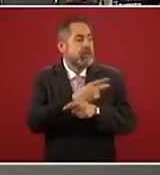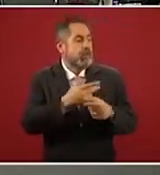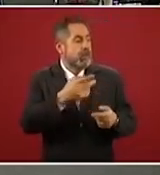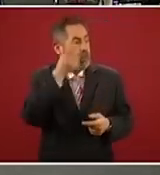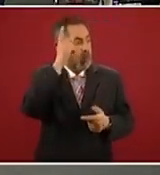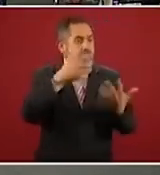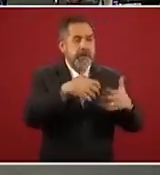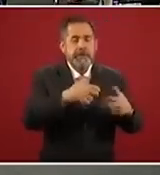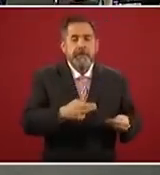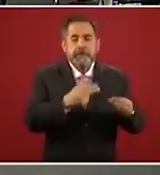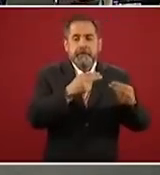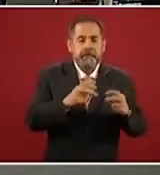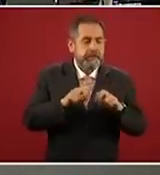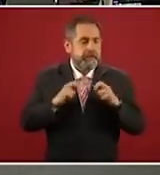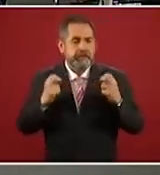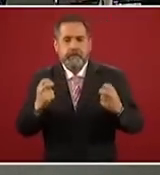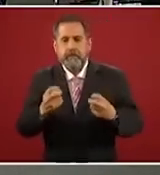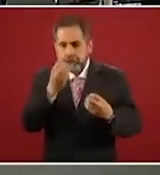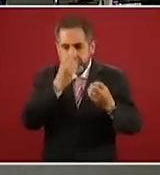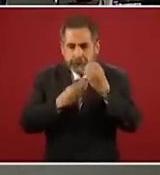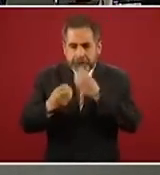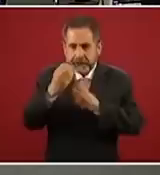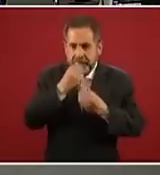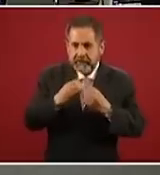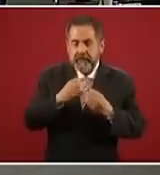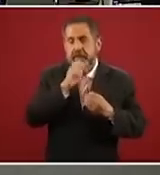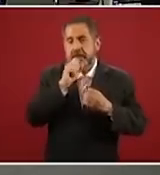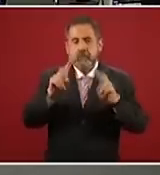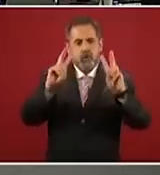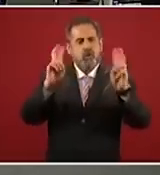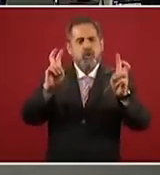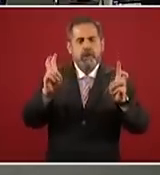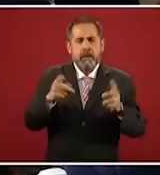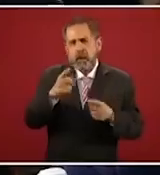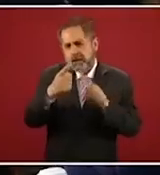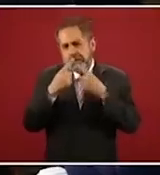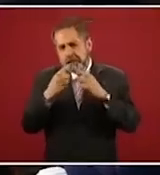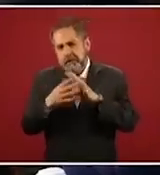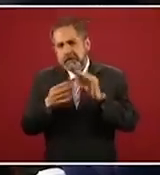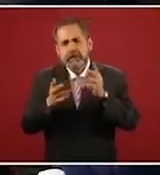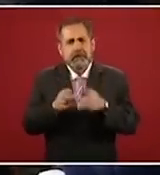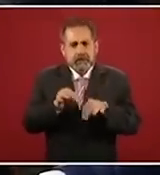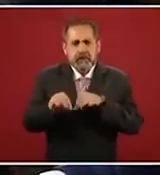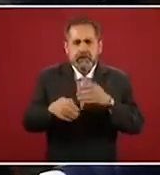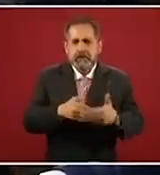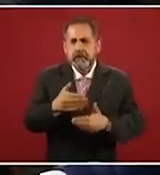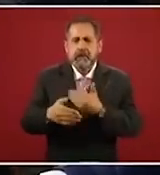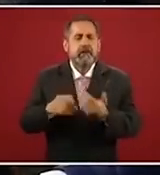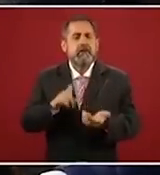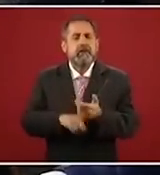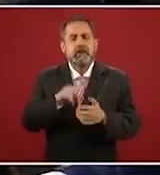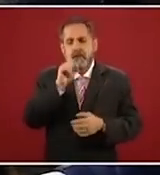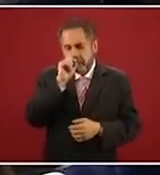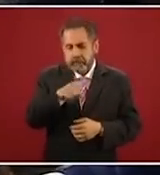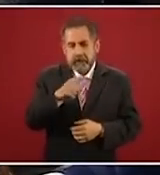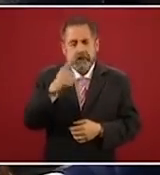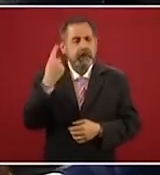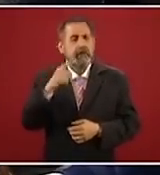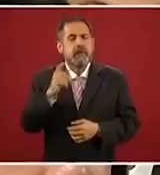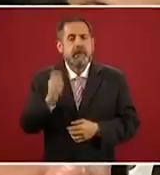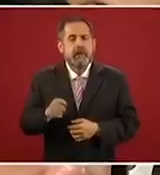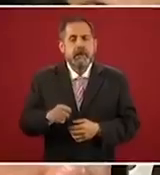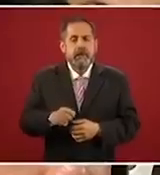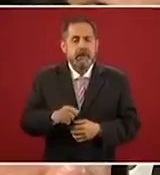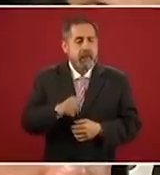Ahí tengo entendido que también se habló de otro tema por el que ustedes han estado trabajando, que es erradicar